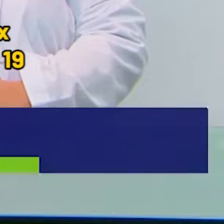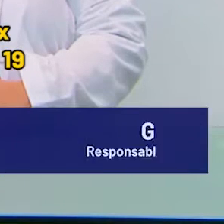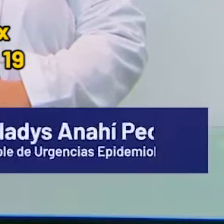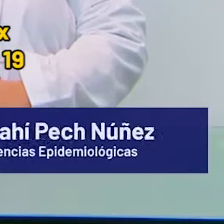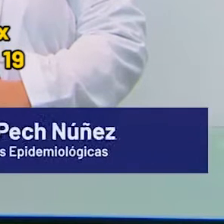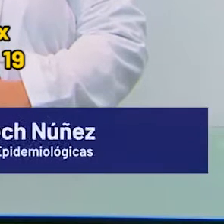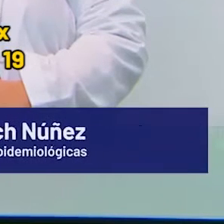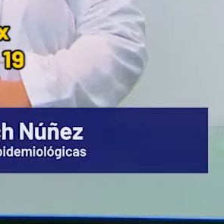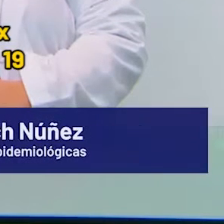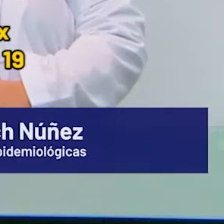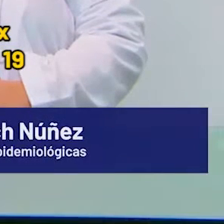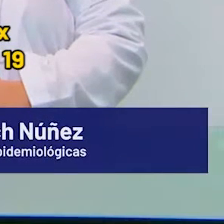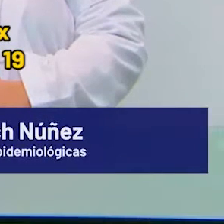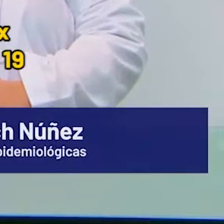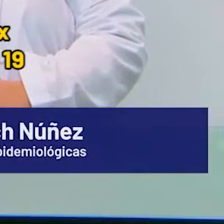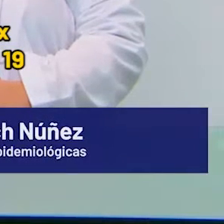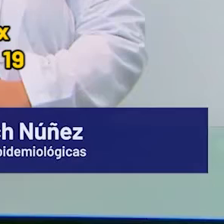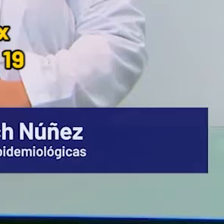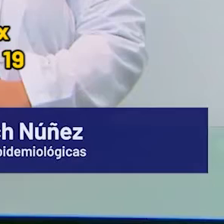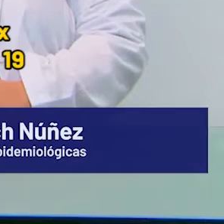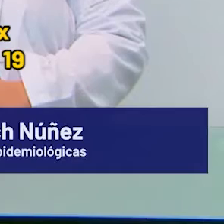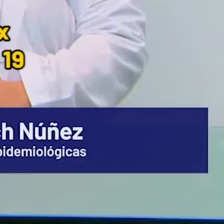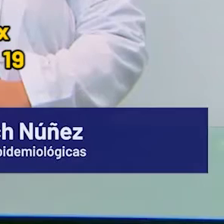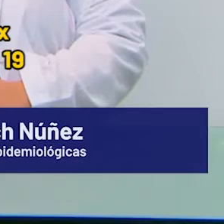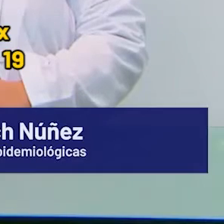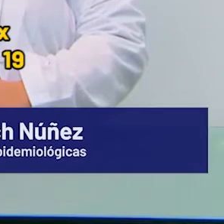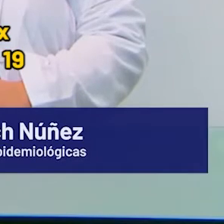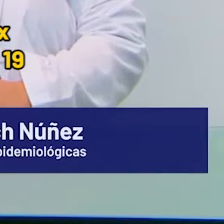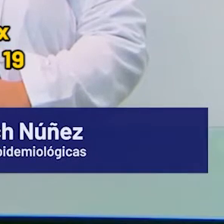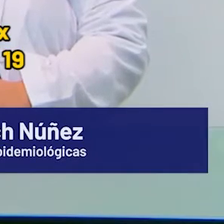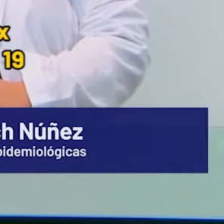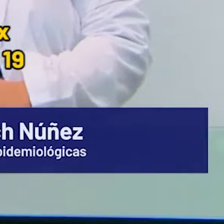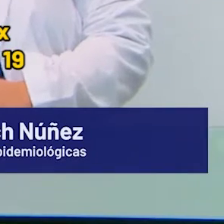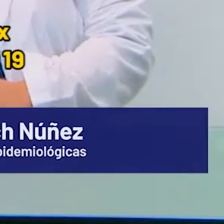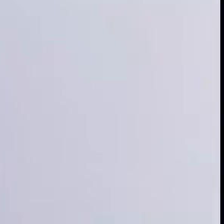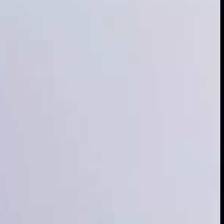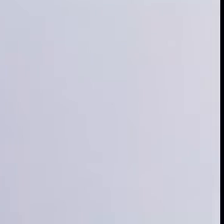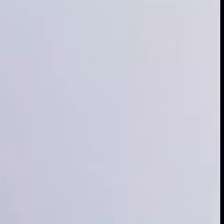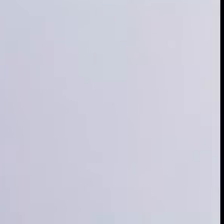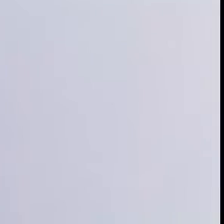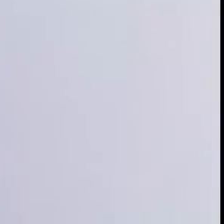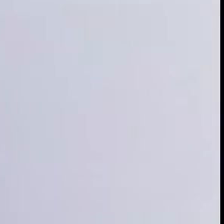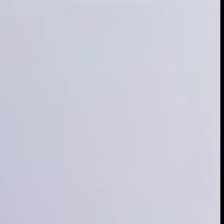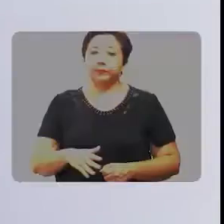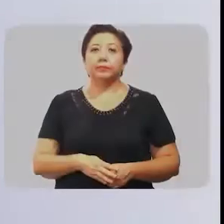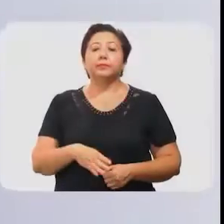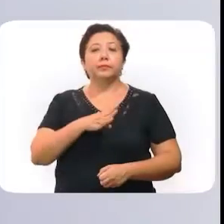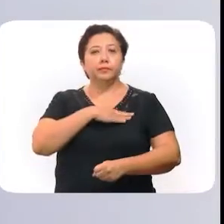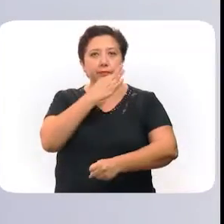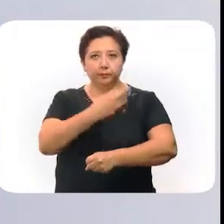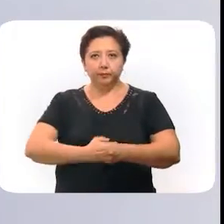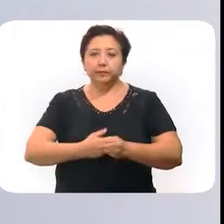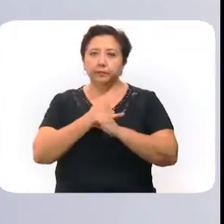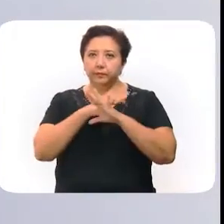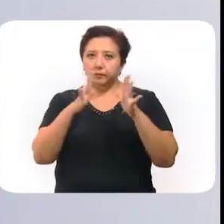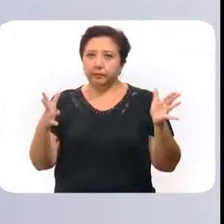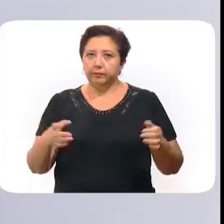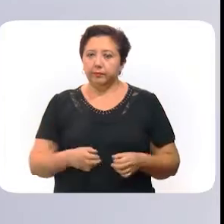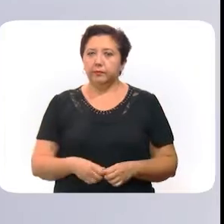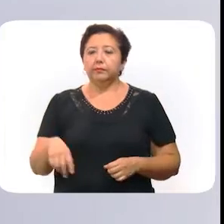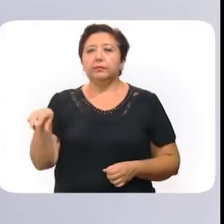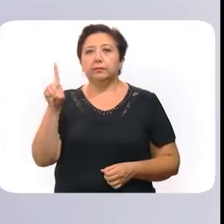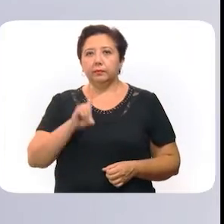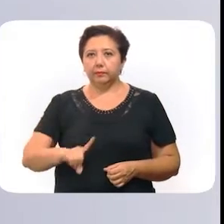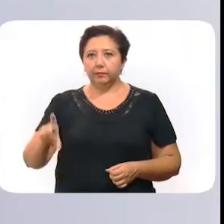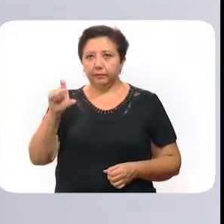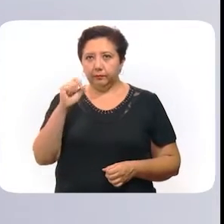Buenas tardes. Nos permitimos dar el informe diario relacionado con el COVID-19. Adelante, doctora. Gracias, doctora. Buenas tardes. Este es el parte médico de